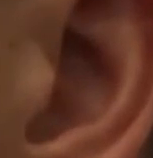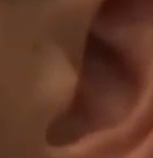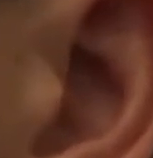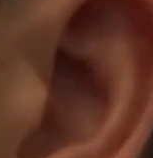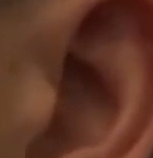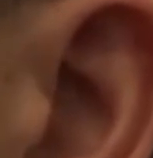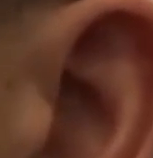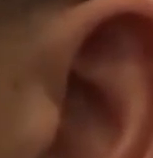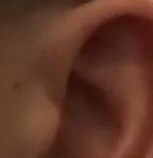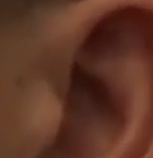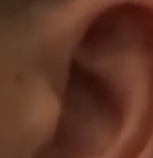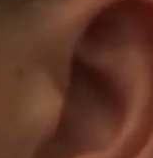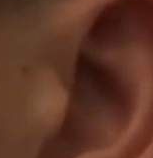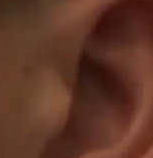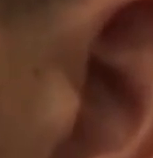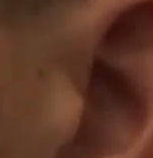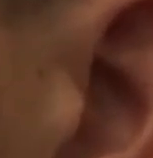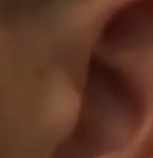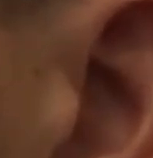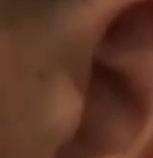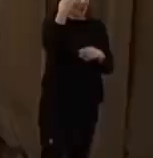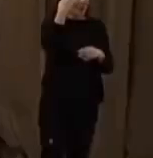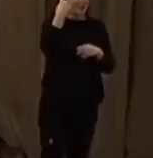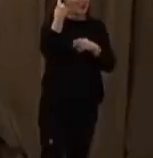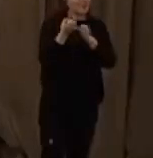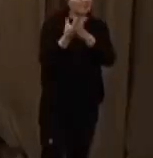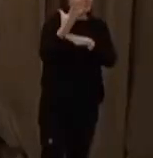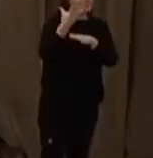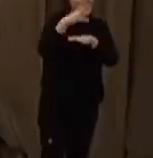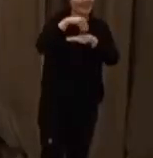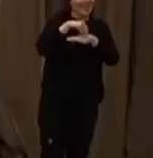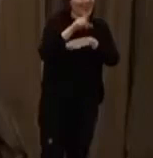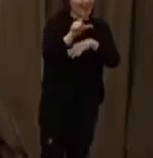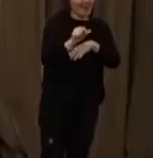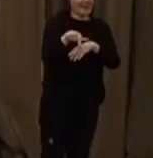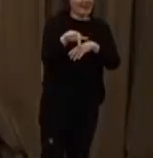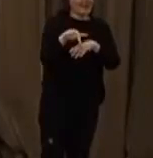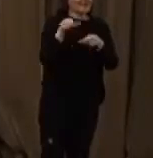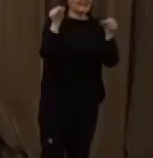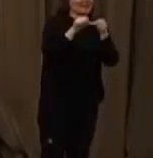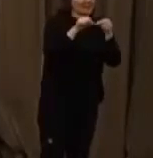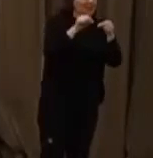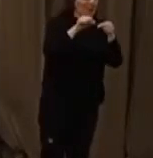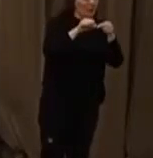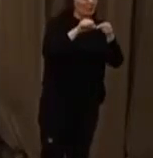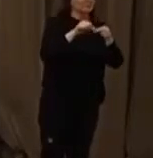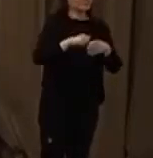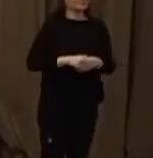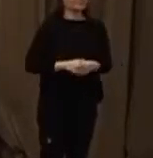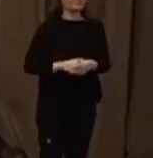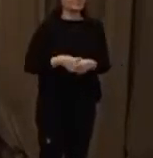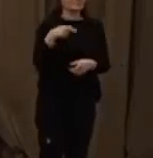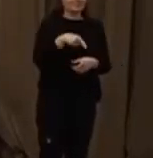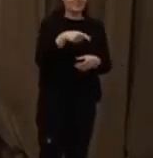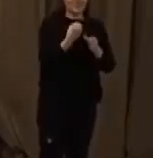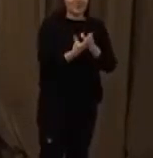la primera exportación nacional que surgió en estas tierras desde Santiago del Estero. Esa producción